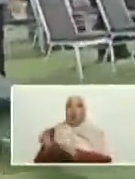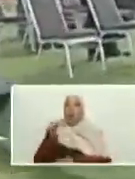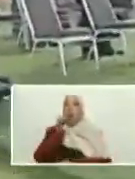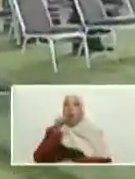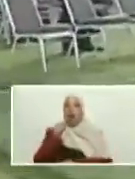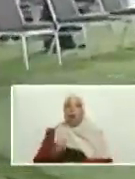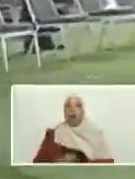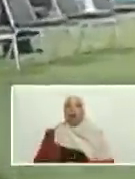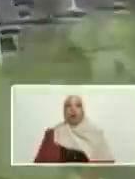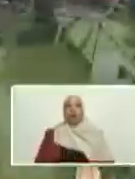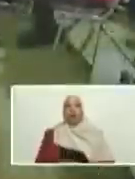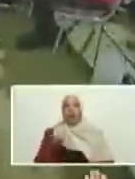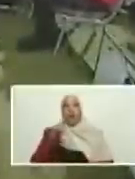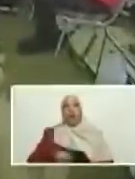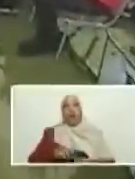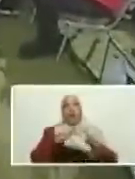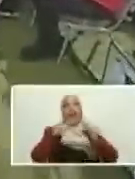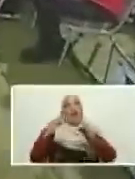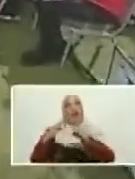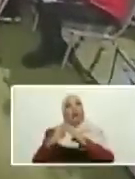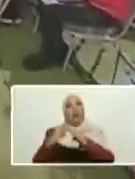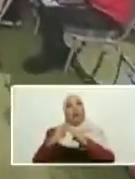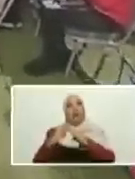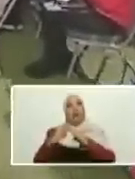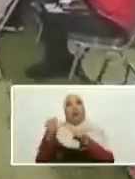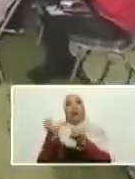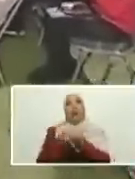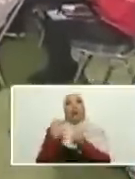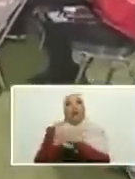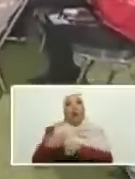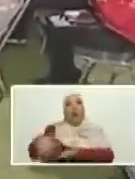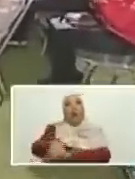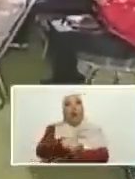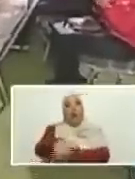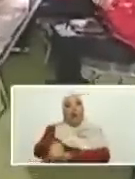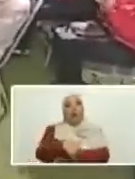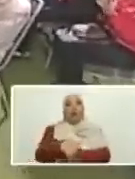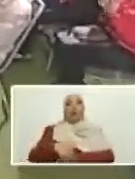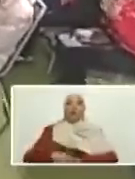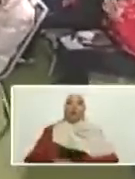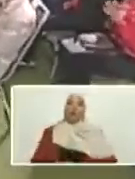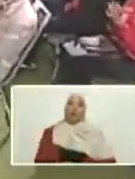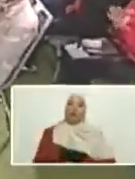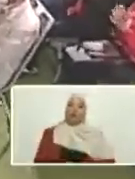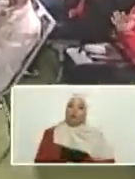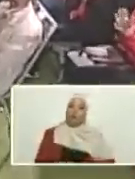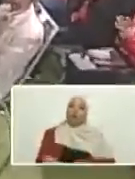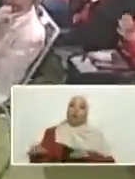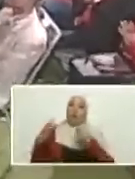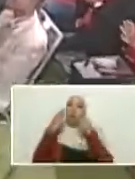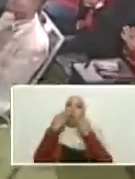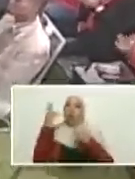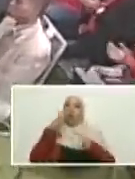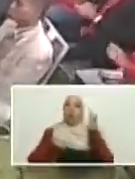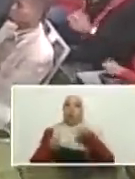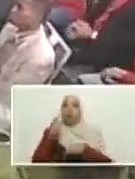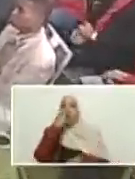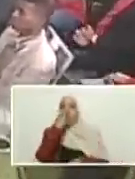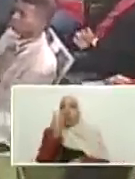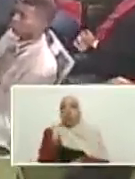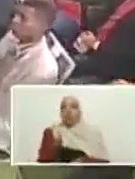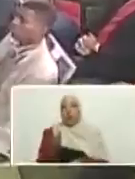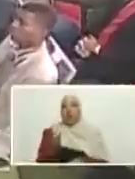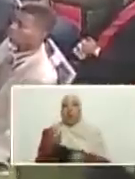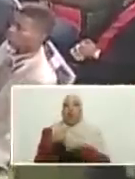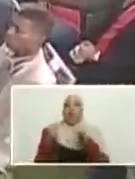Hábitat, bueno, de Obras Públicas. Aquí los invito para que en estos días podamos disfrutar,